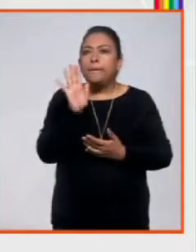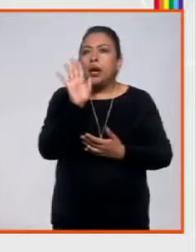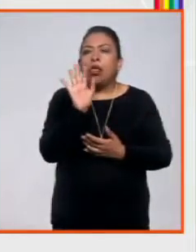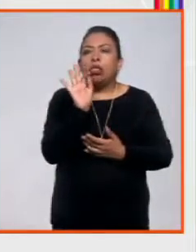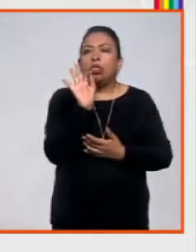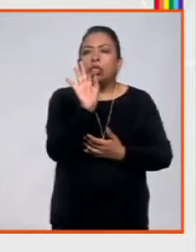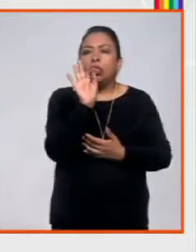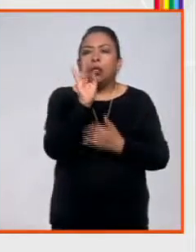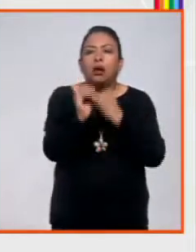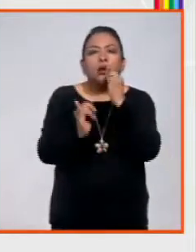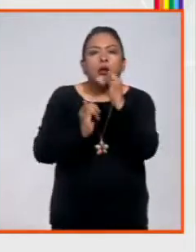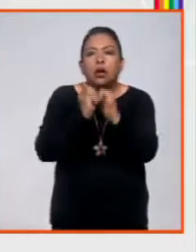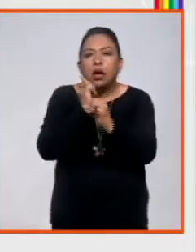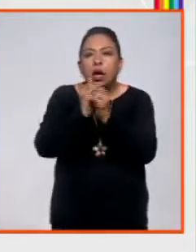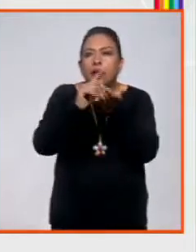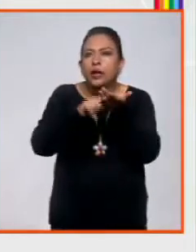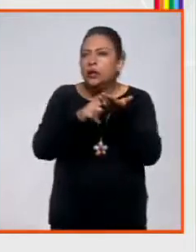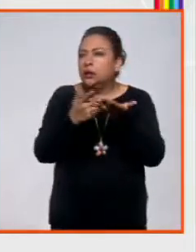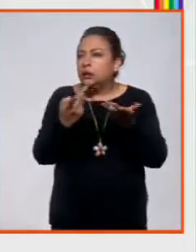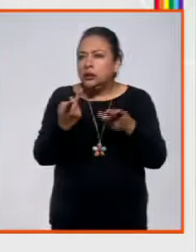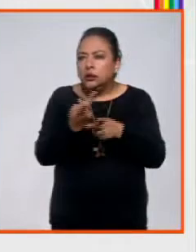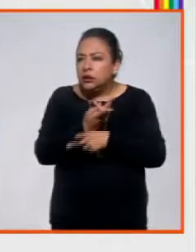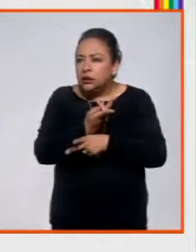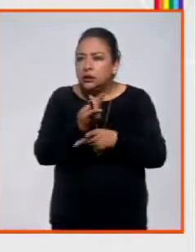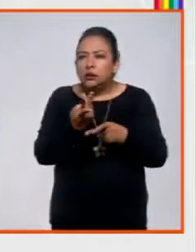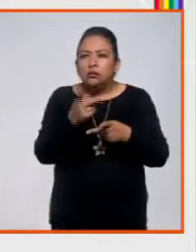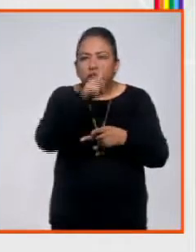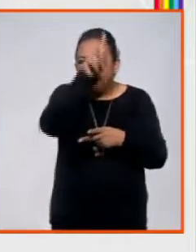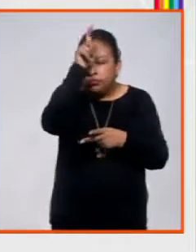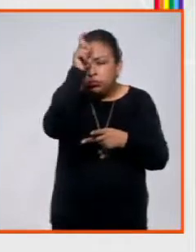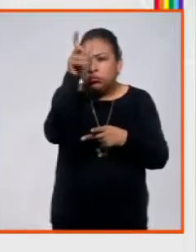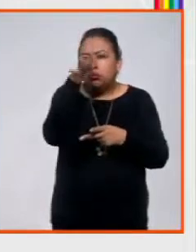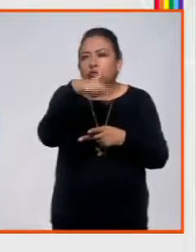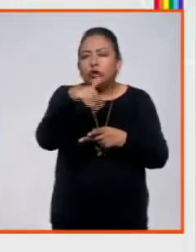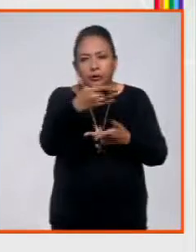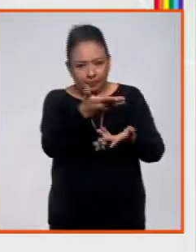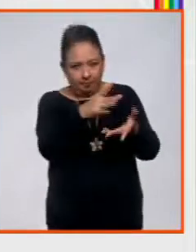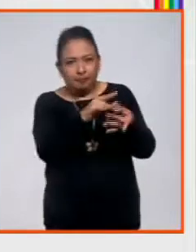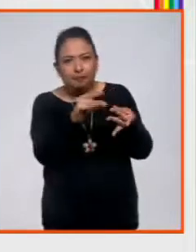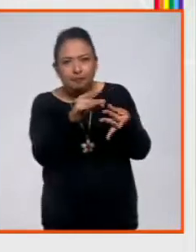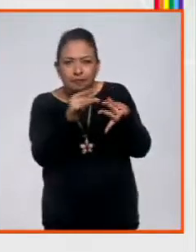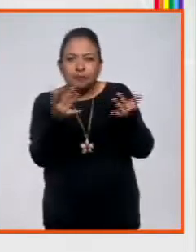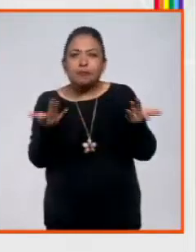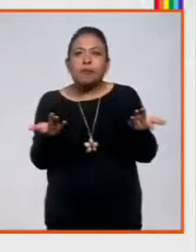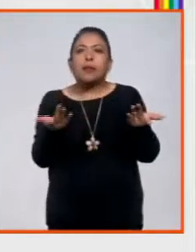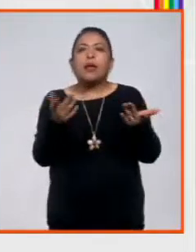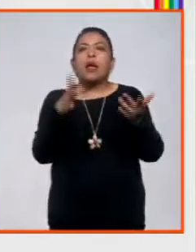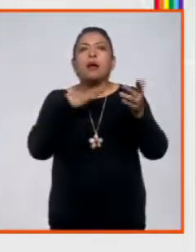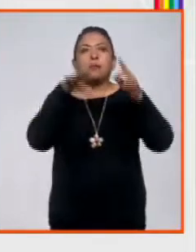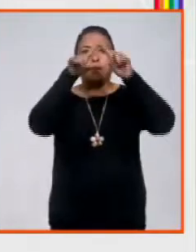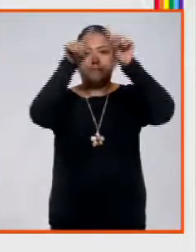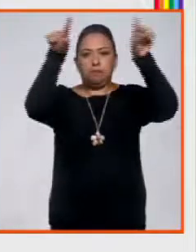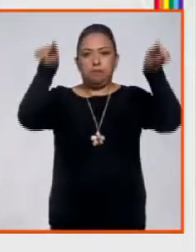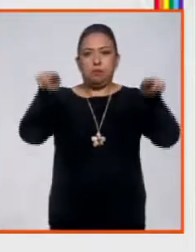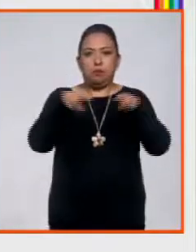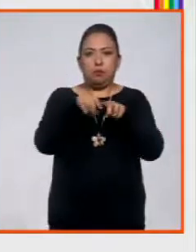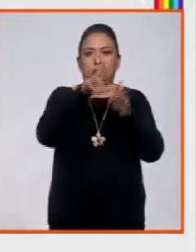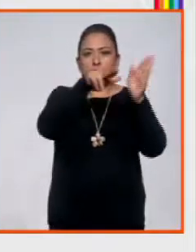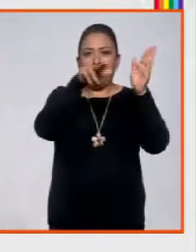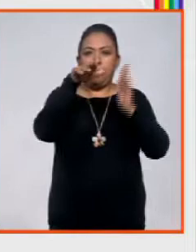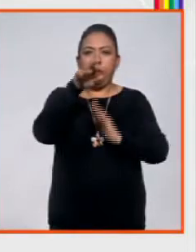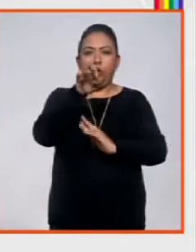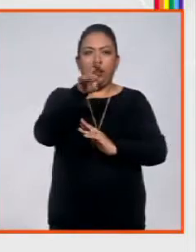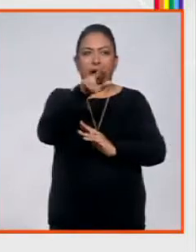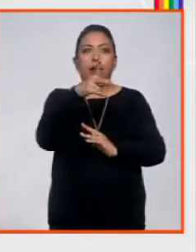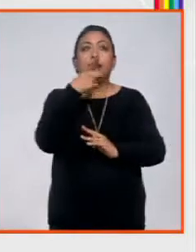con un misterio por ahí con una búsqueda cuéntanos de este mural bueno dijimos